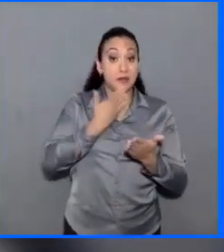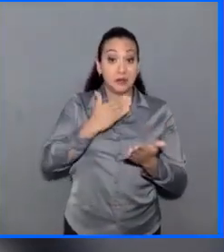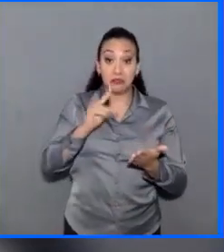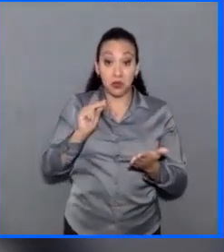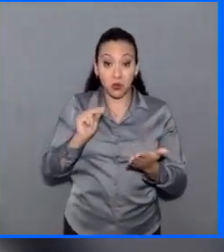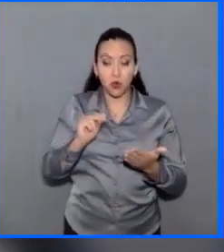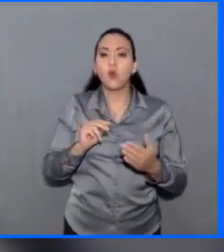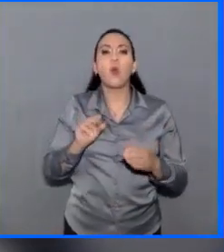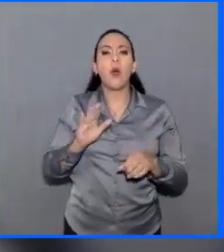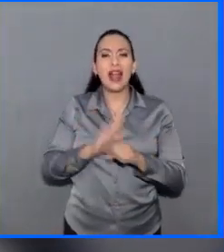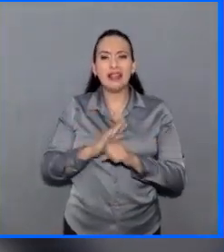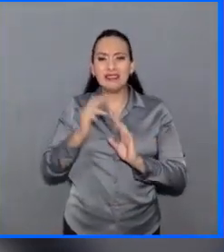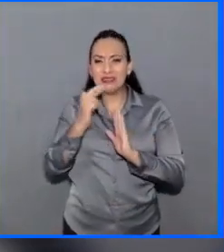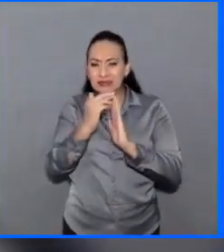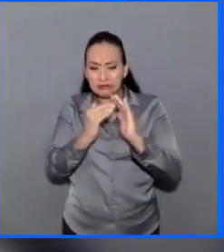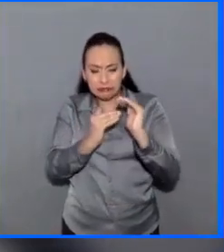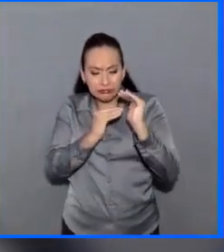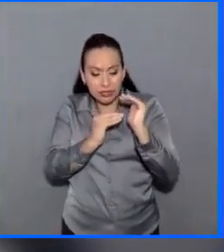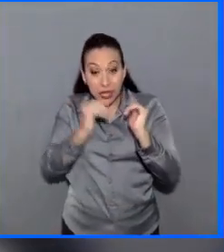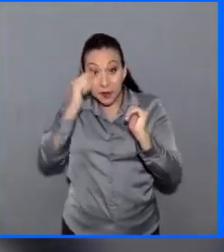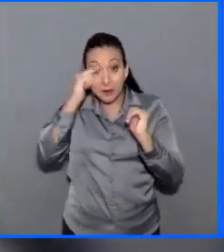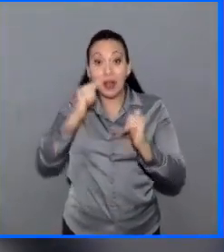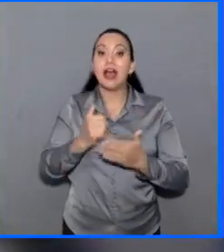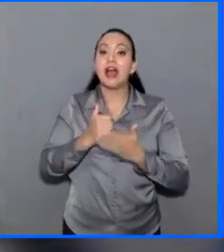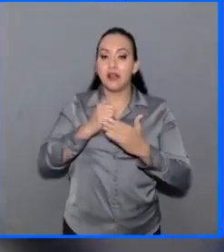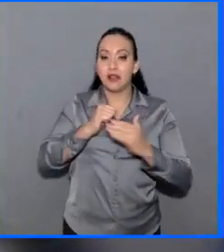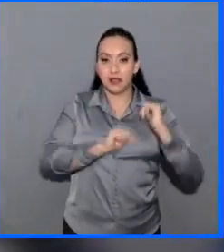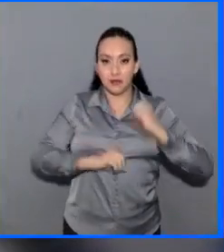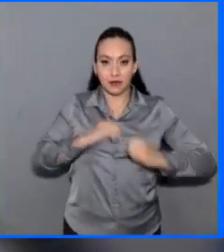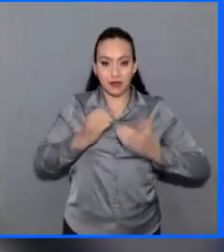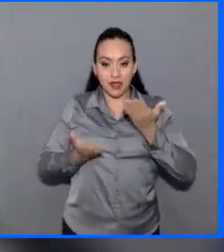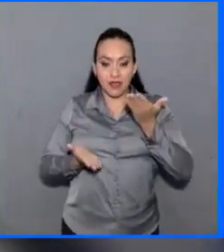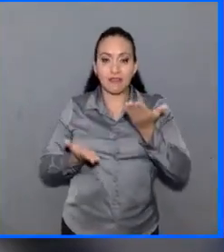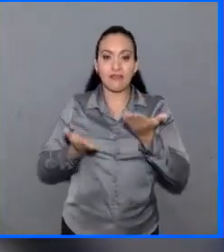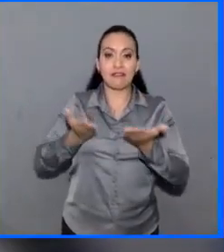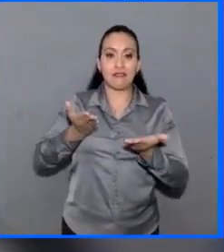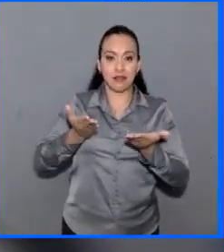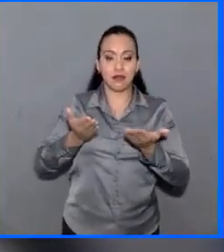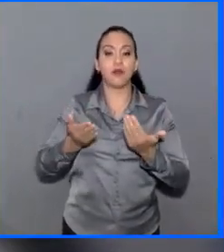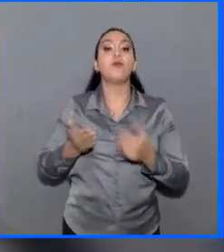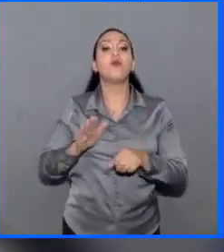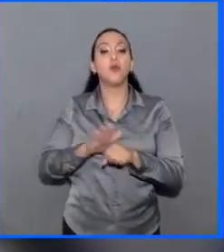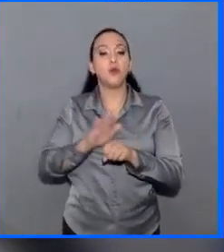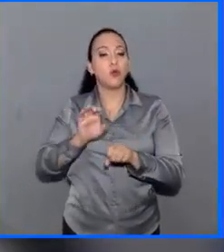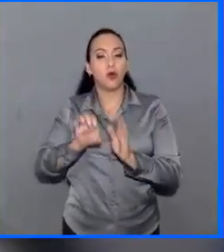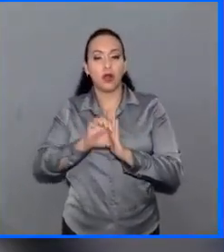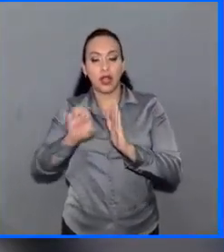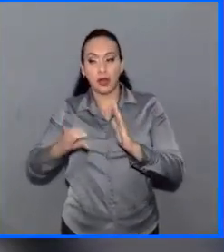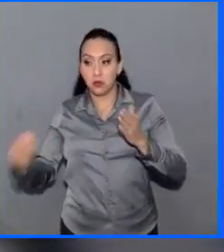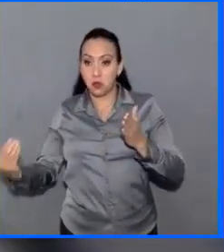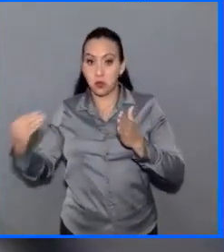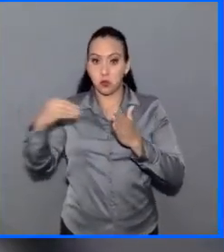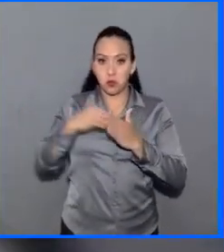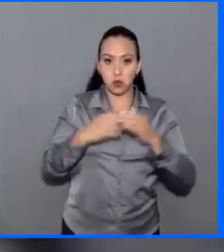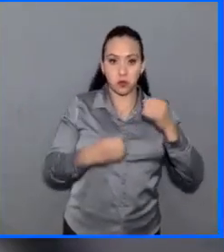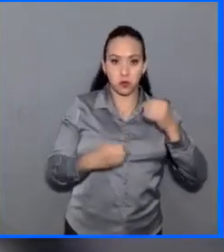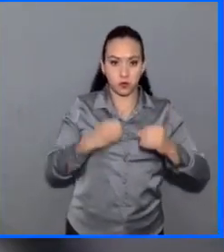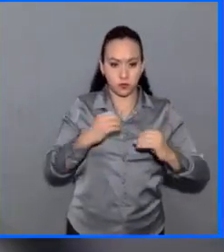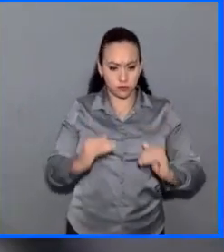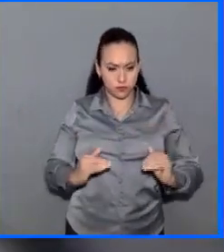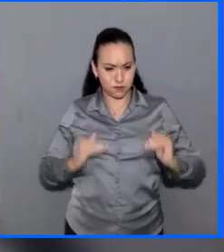la estabilidad de los poderes judiciales, como la integración de las Cortes, los procesos